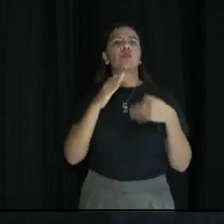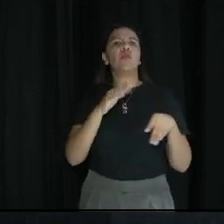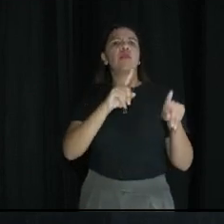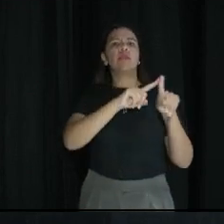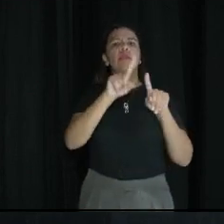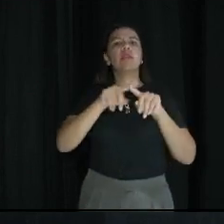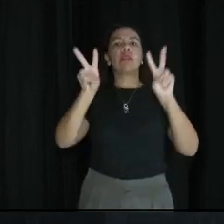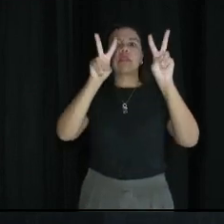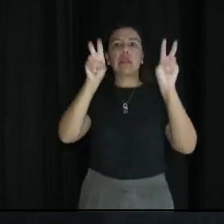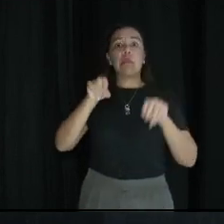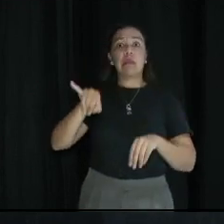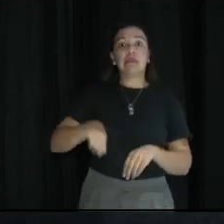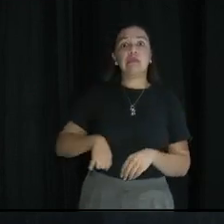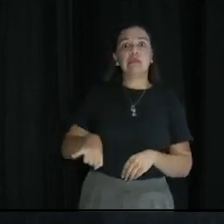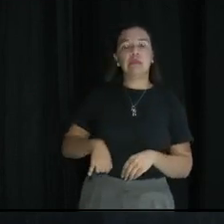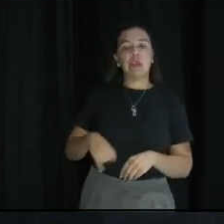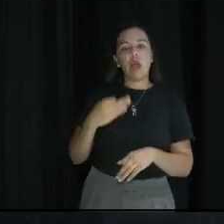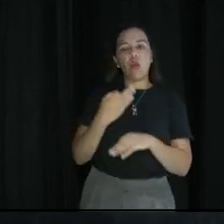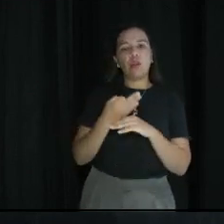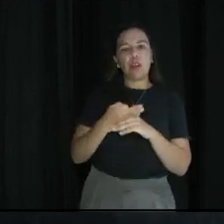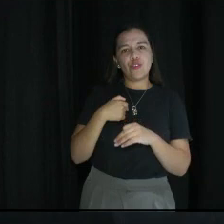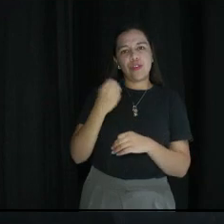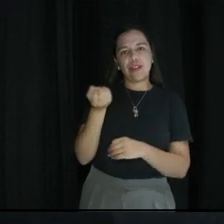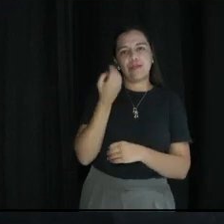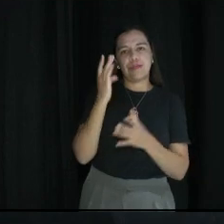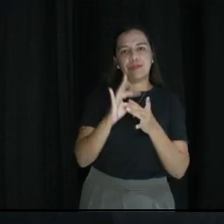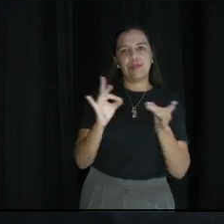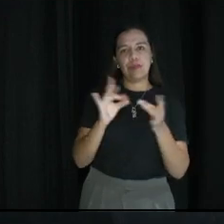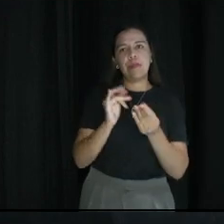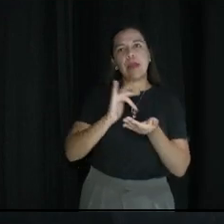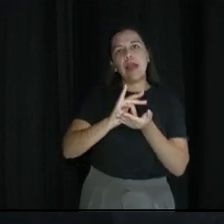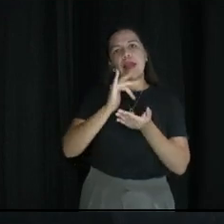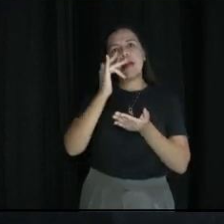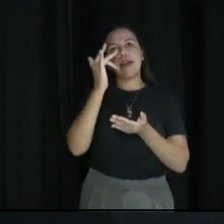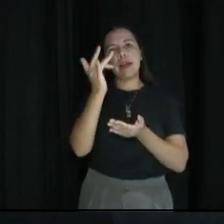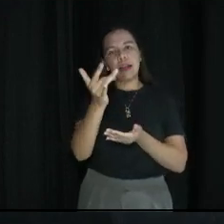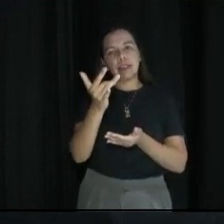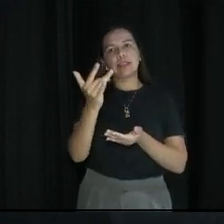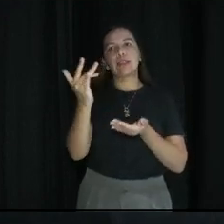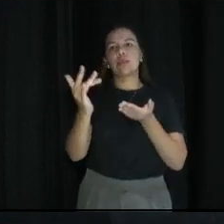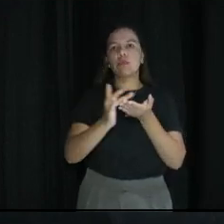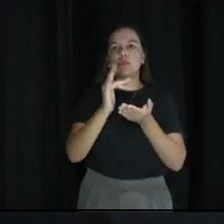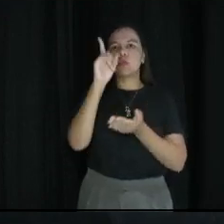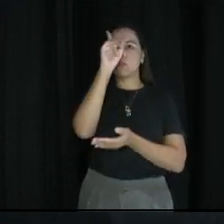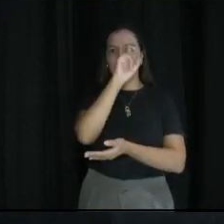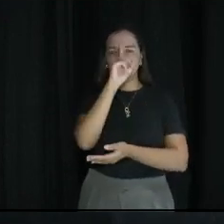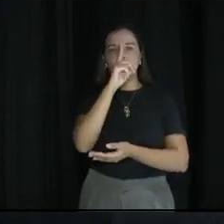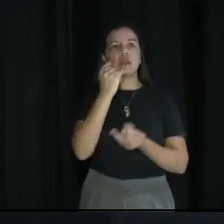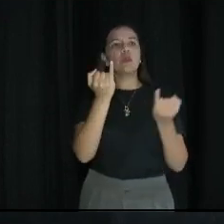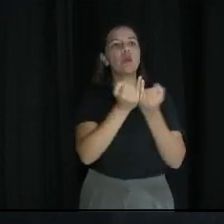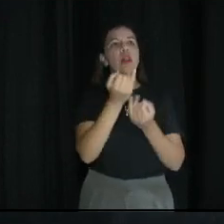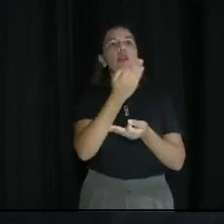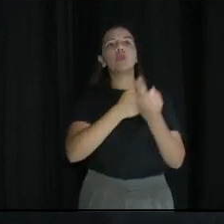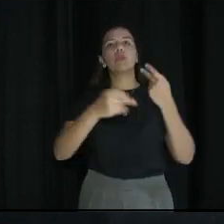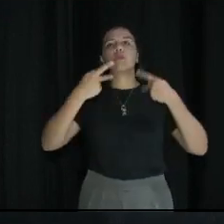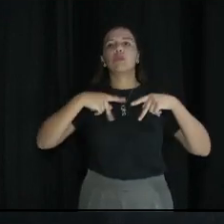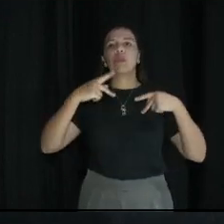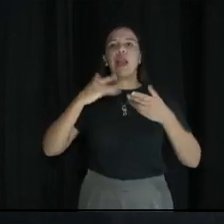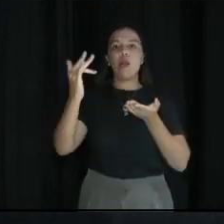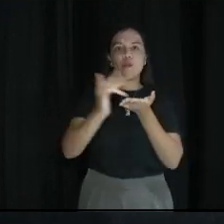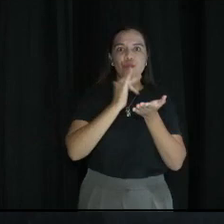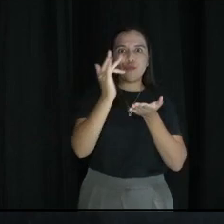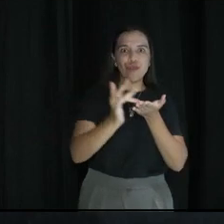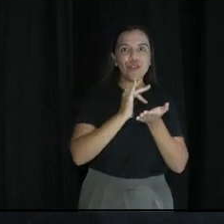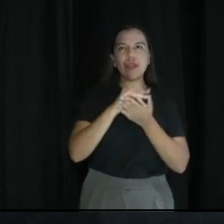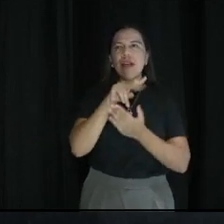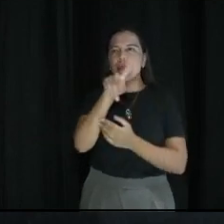que nosotros ahorita vamos a exponer. Gracias, arquitecta Sonia, siempre por tu disposición. Y gracias a todos los que nos apoyan, que es posible. Veo